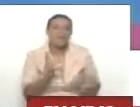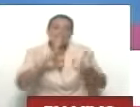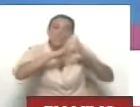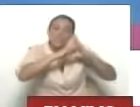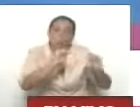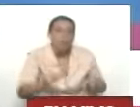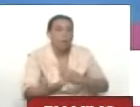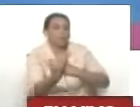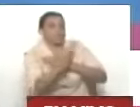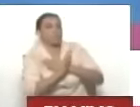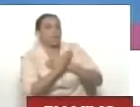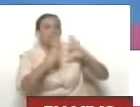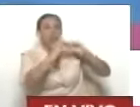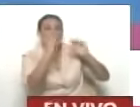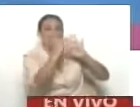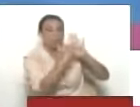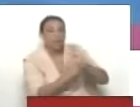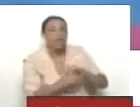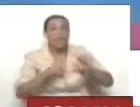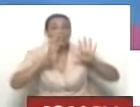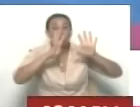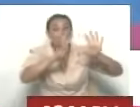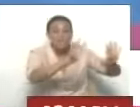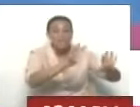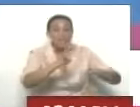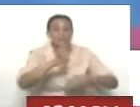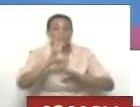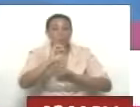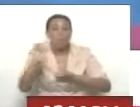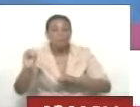Todas. Esa es la verdad.